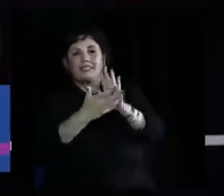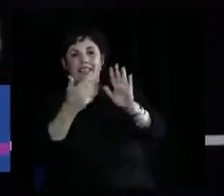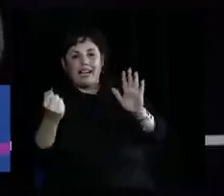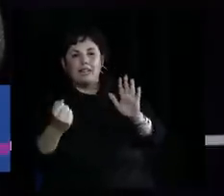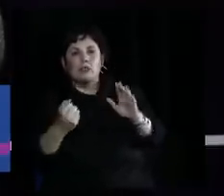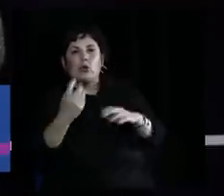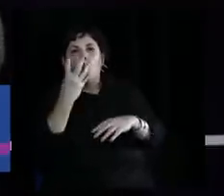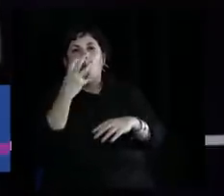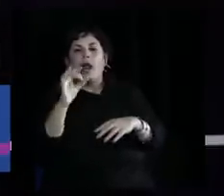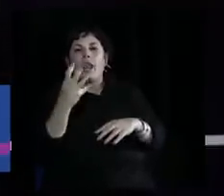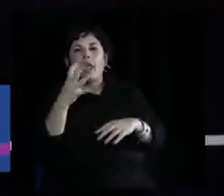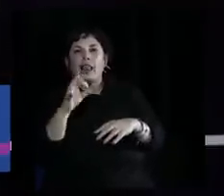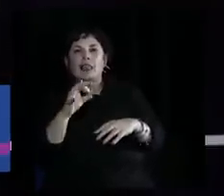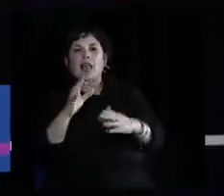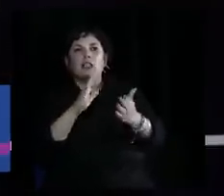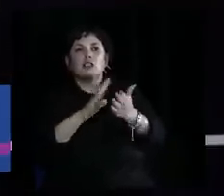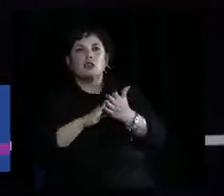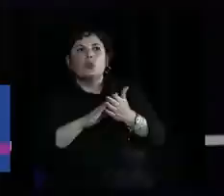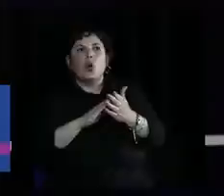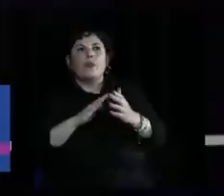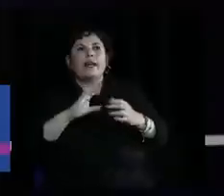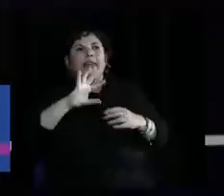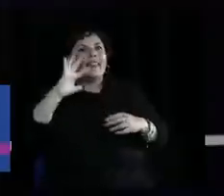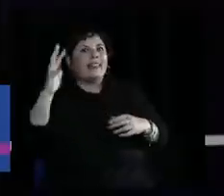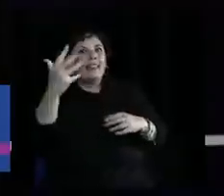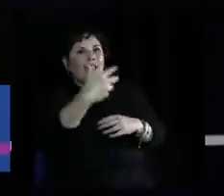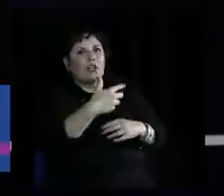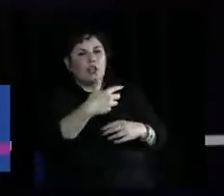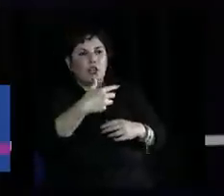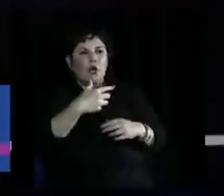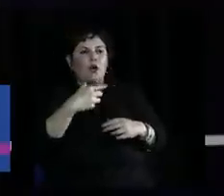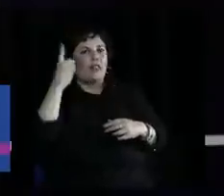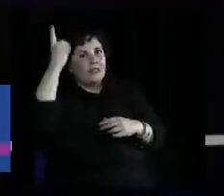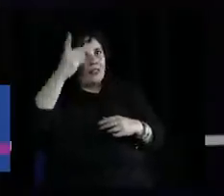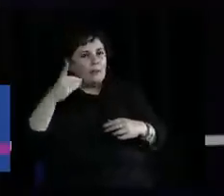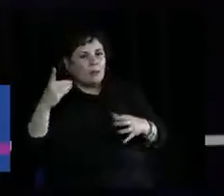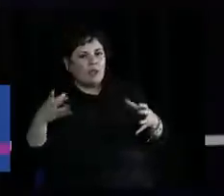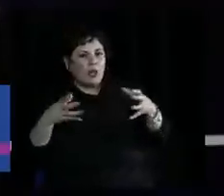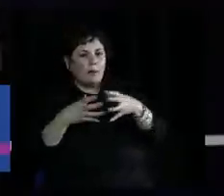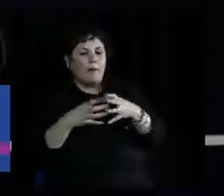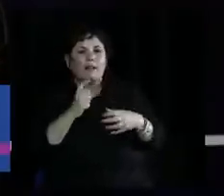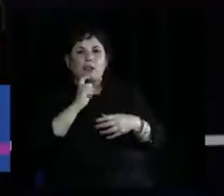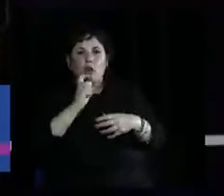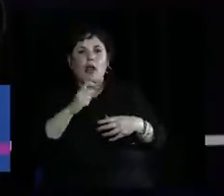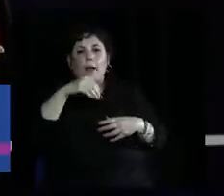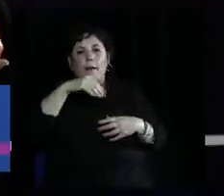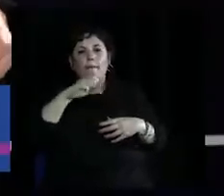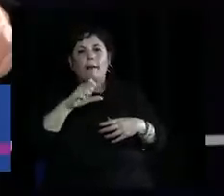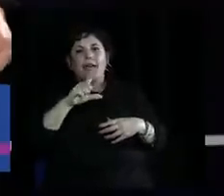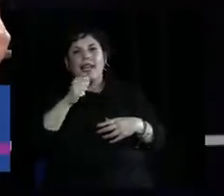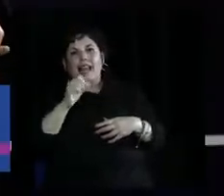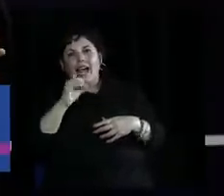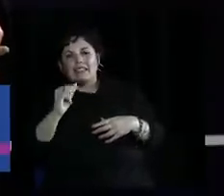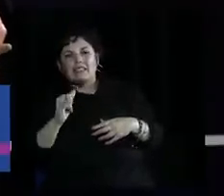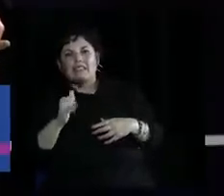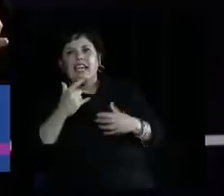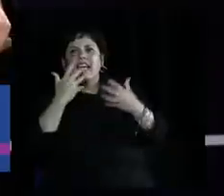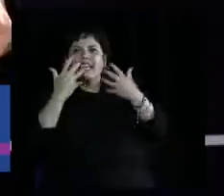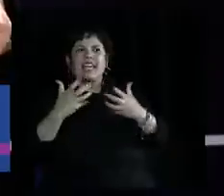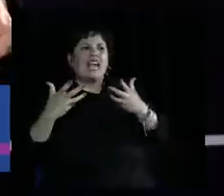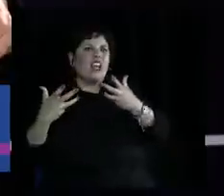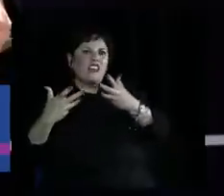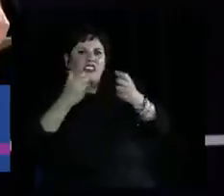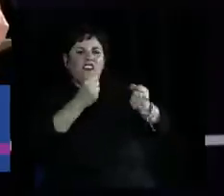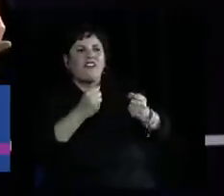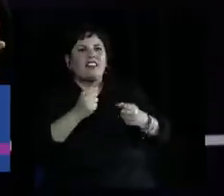artículo 40, que refería a las retransmisiones en el interior. Y el diputado del Partido Colorado, Melassi, dijo que querían defender a las